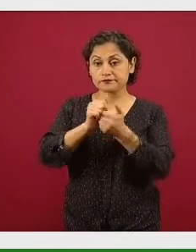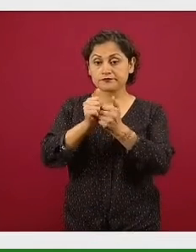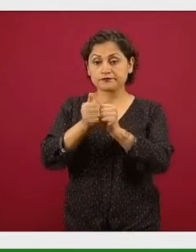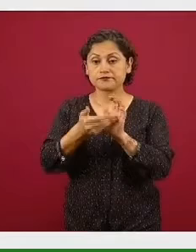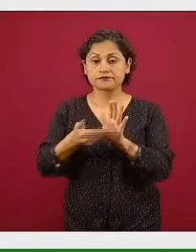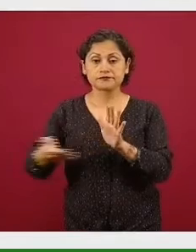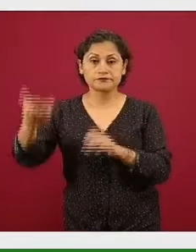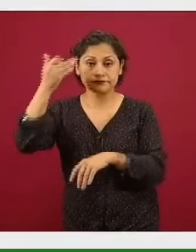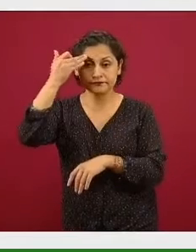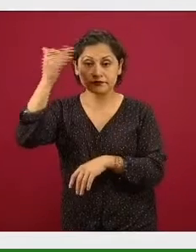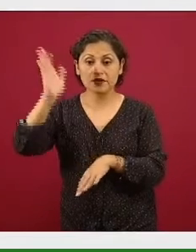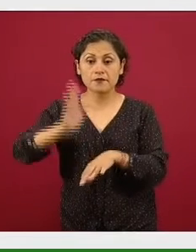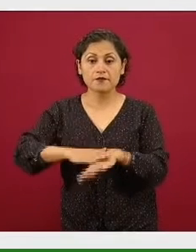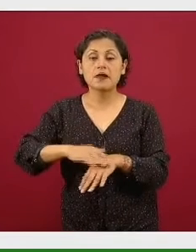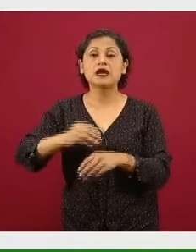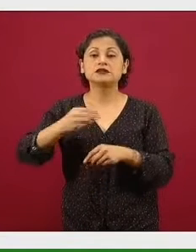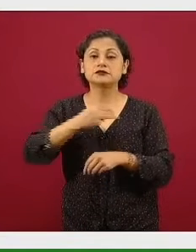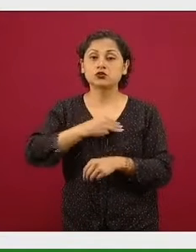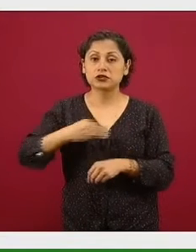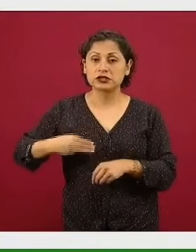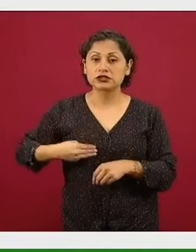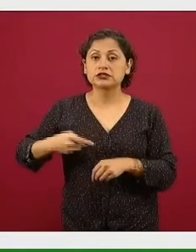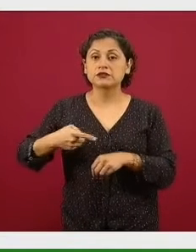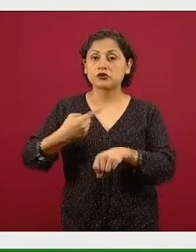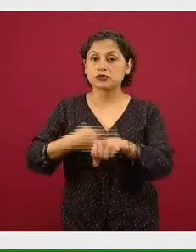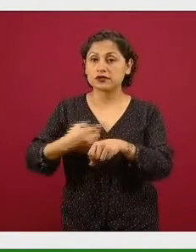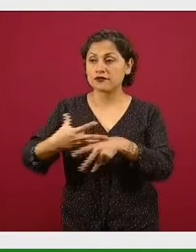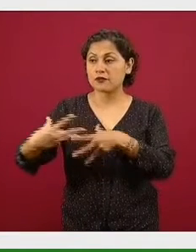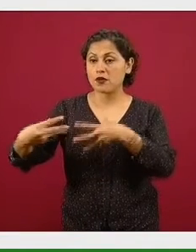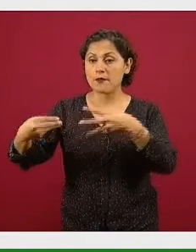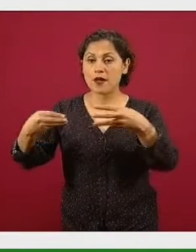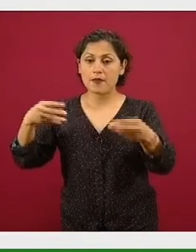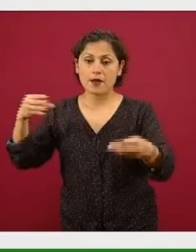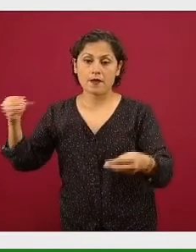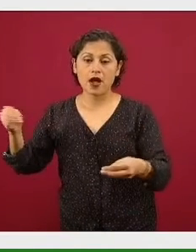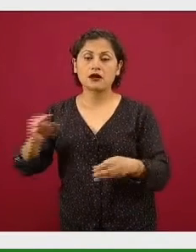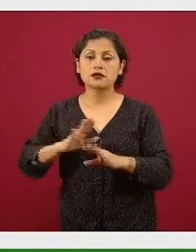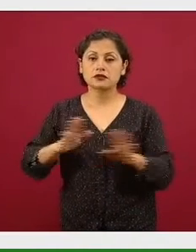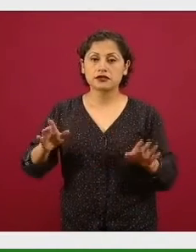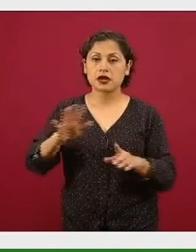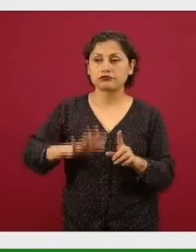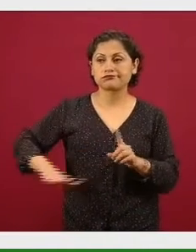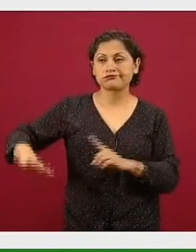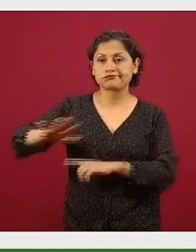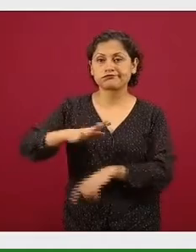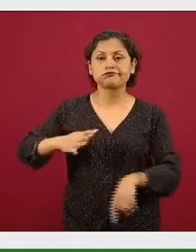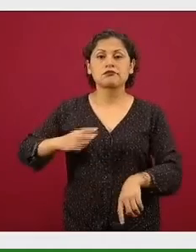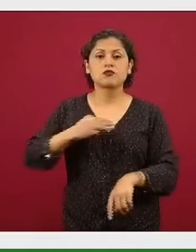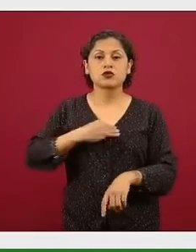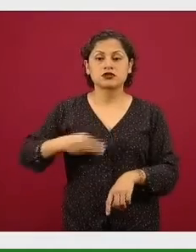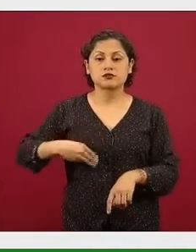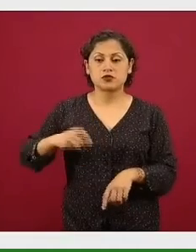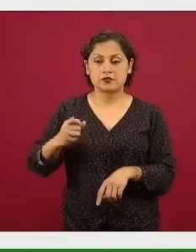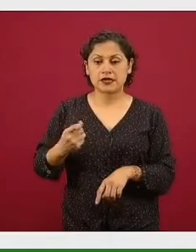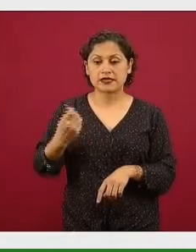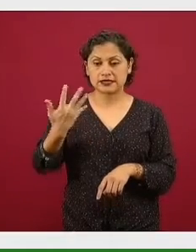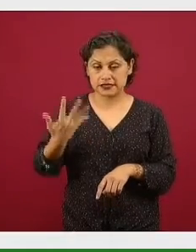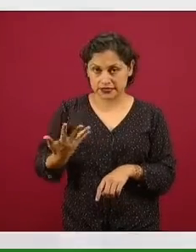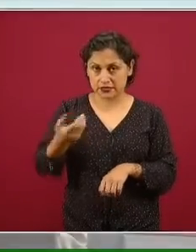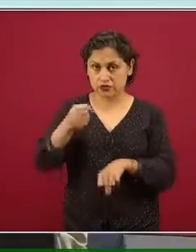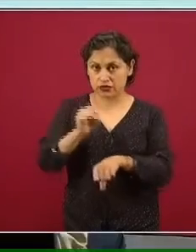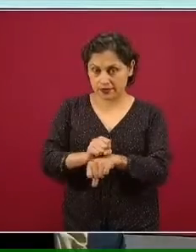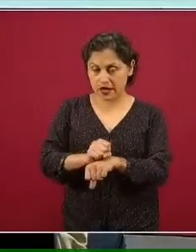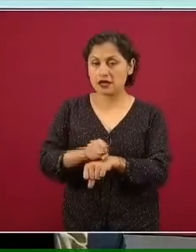cómo se incrementan los municipios con mayor intensidad de transmisión. 25 ya prácticamente tenemos todo el estado y aquí tenemos la